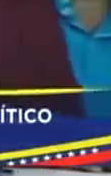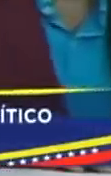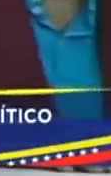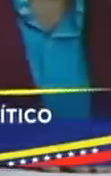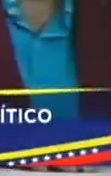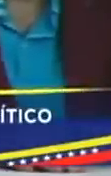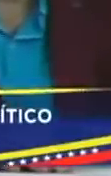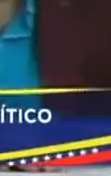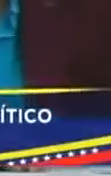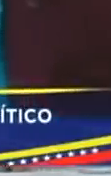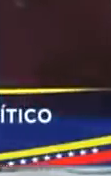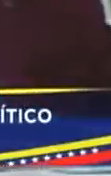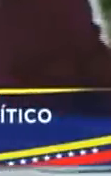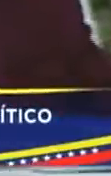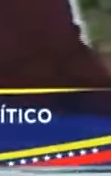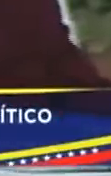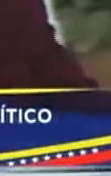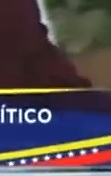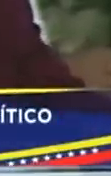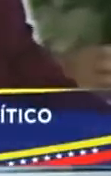y de planificación